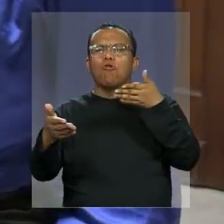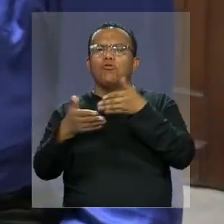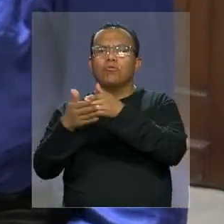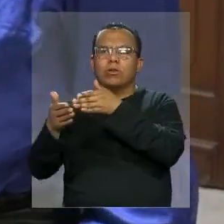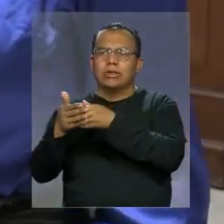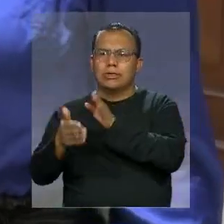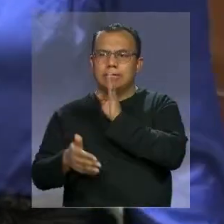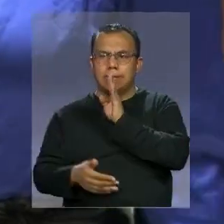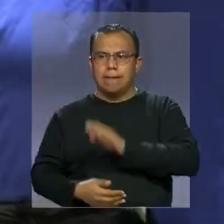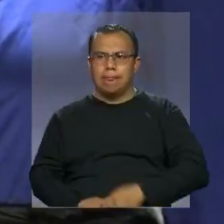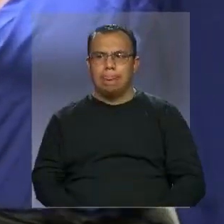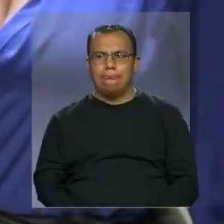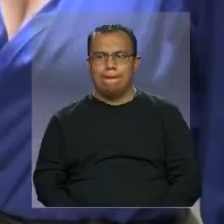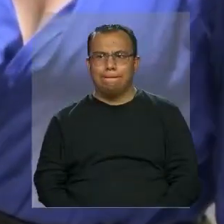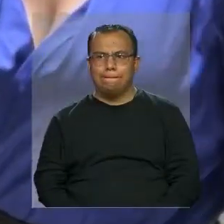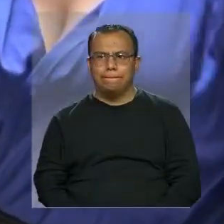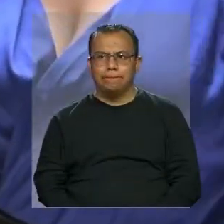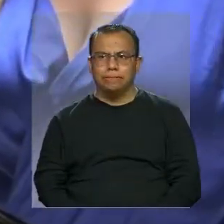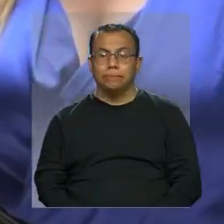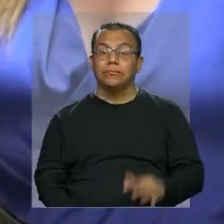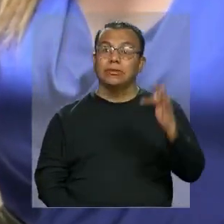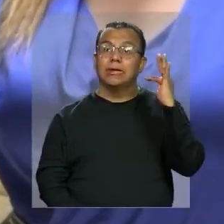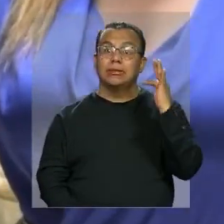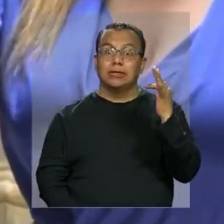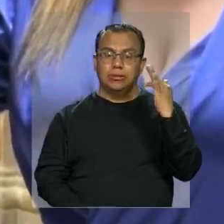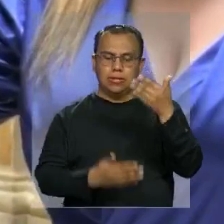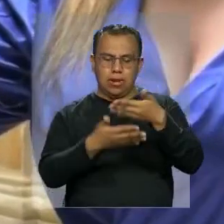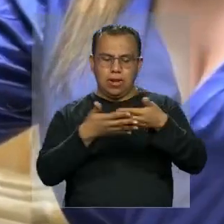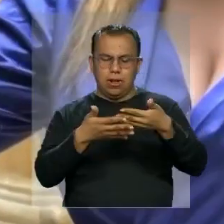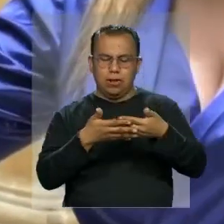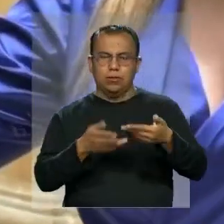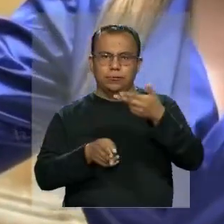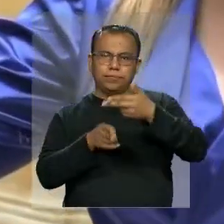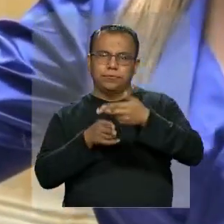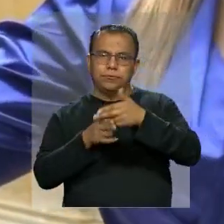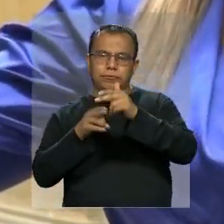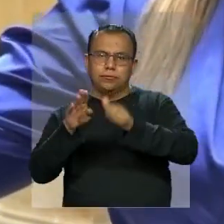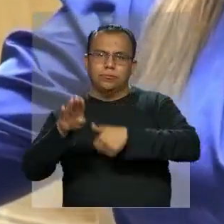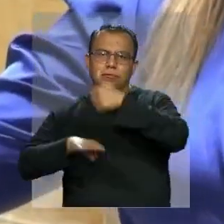esta denuncia? Bueno, el testimonio revela el nombre de